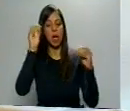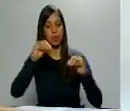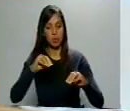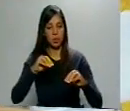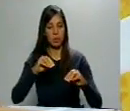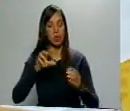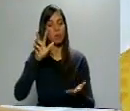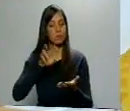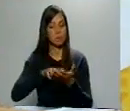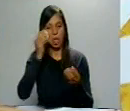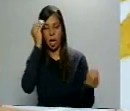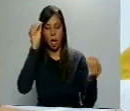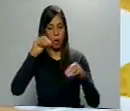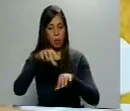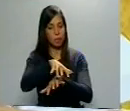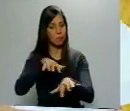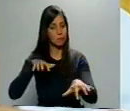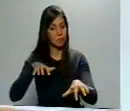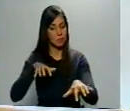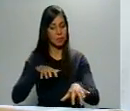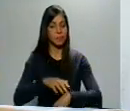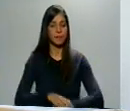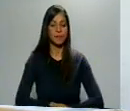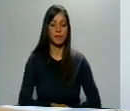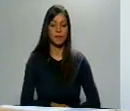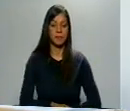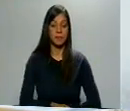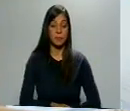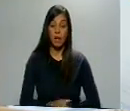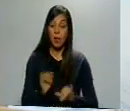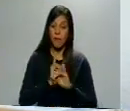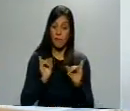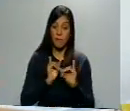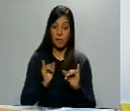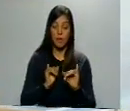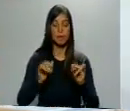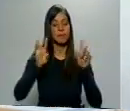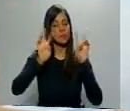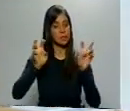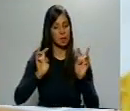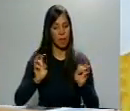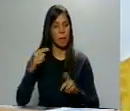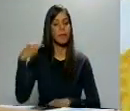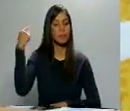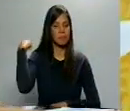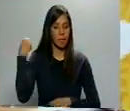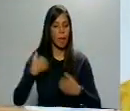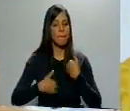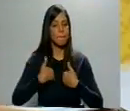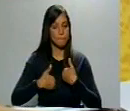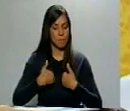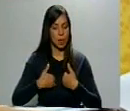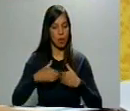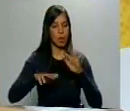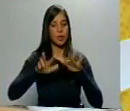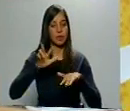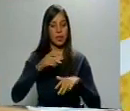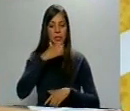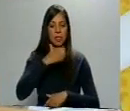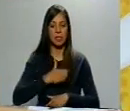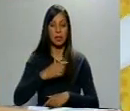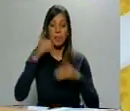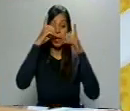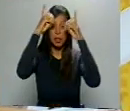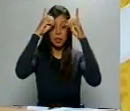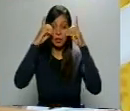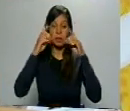fue aprobado por unanimidad. Concluida la materia del orden del día, la presidenta levantó la